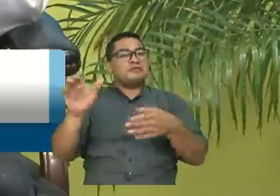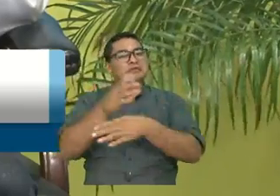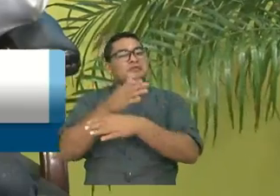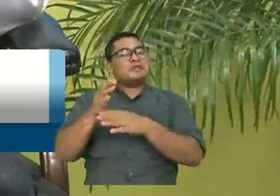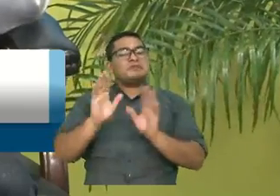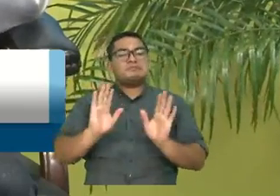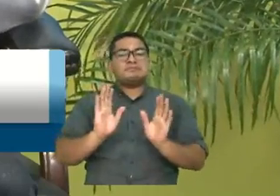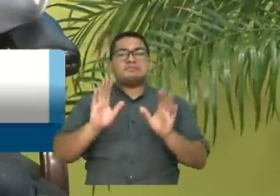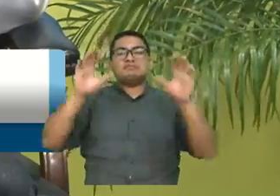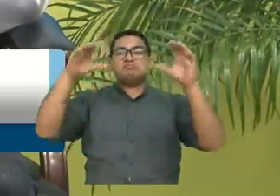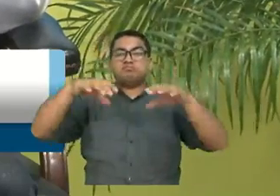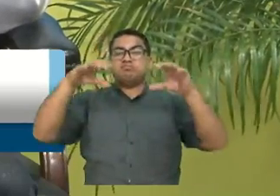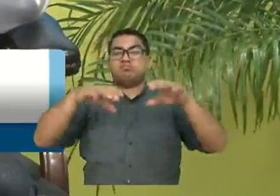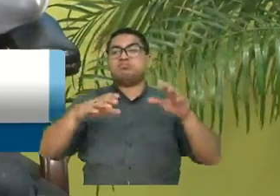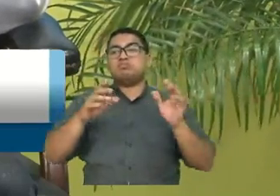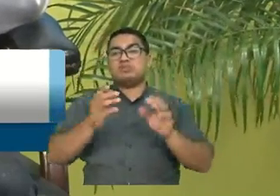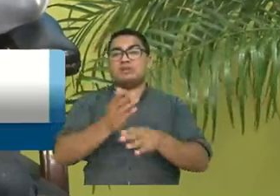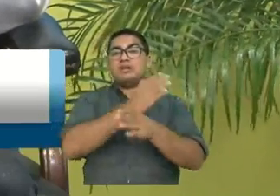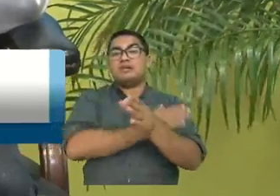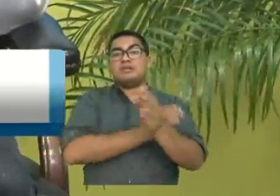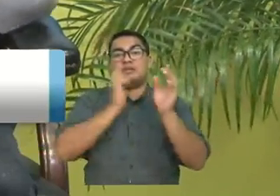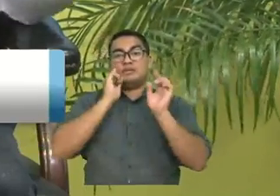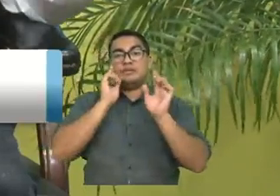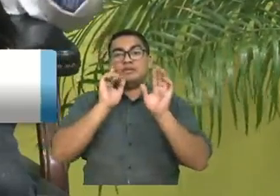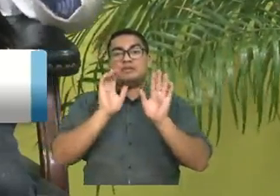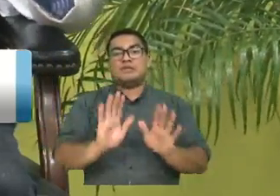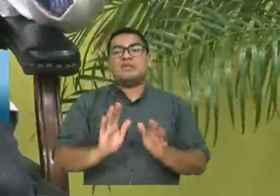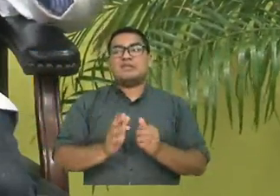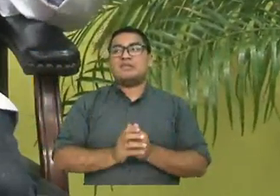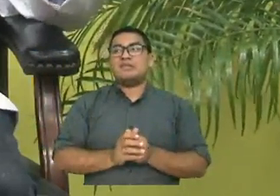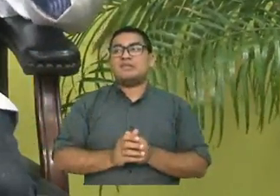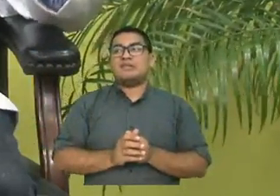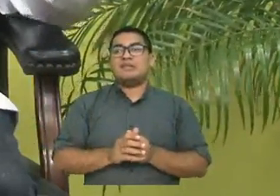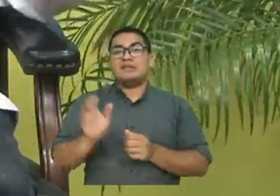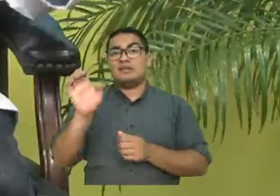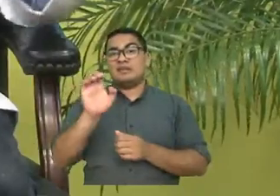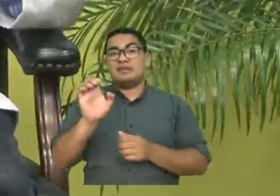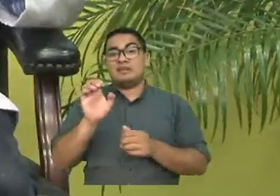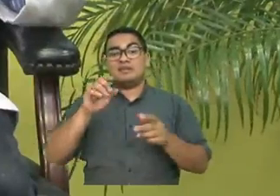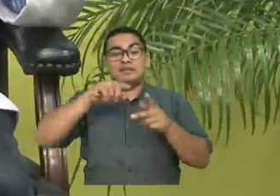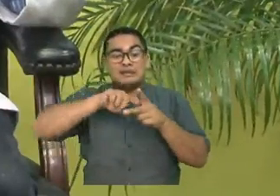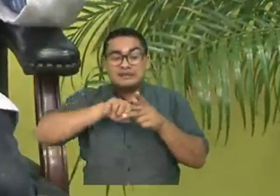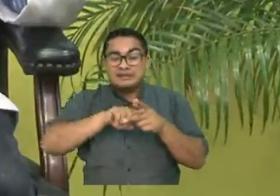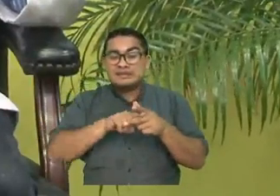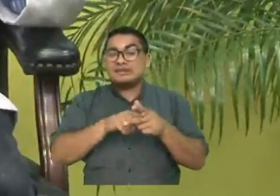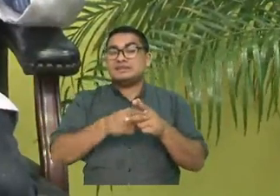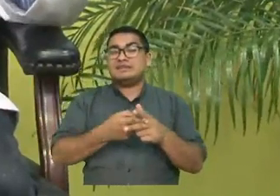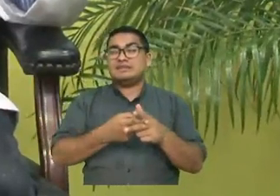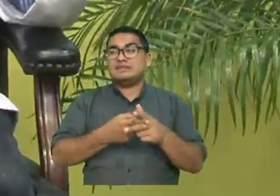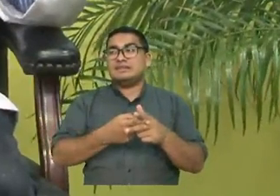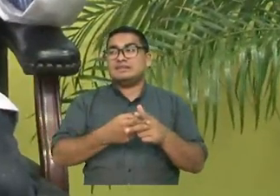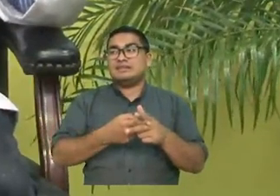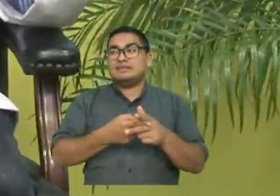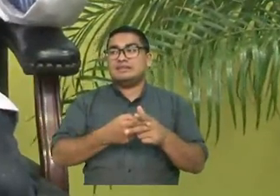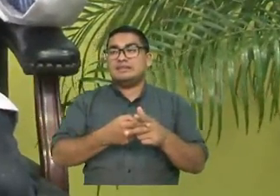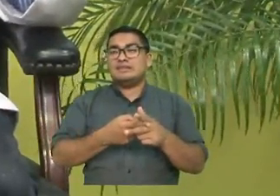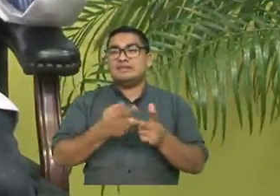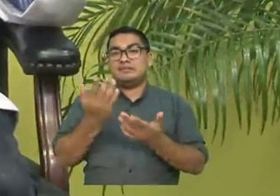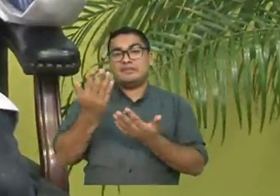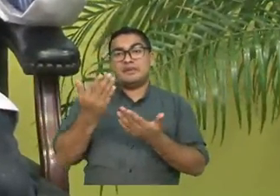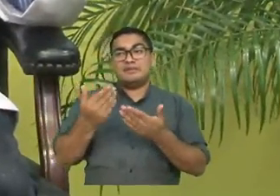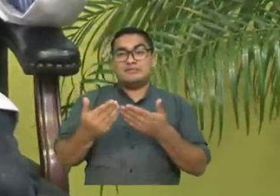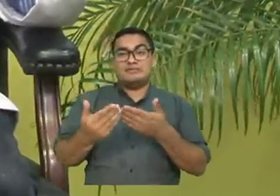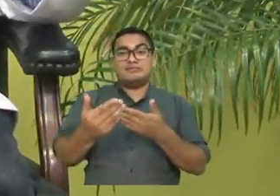lluviosa. Entonces nosotros ya estamos prevenidos. Desde el inicio de año comenzamos ya la primera y lo mencionamos, no solamente vamos a esperar el